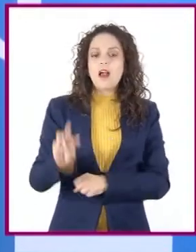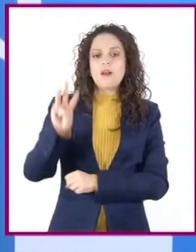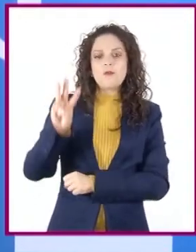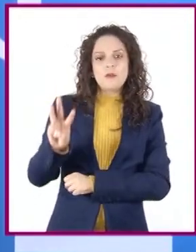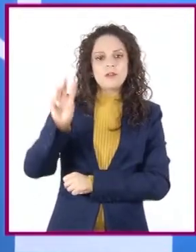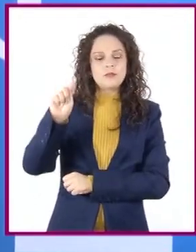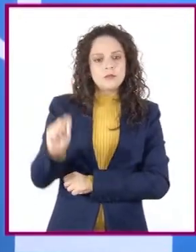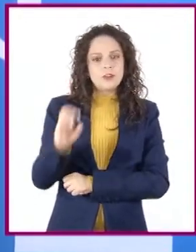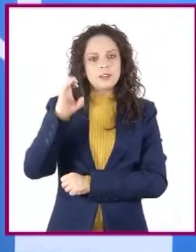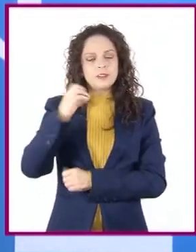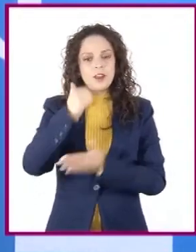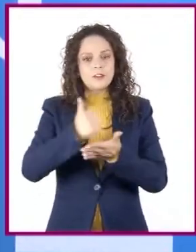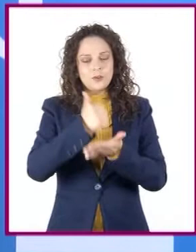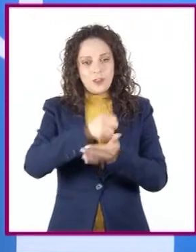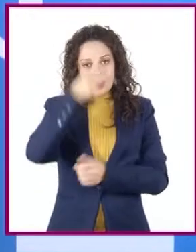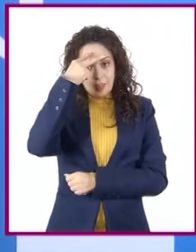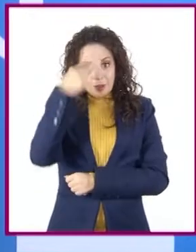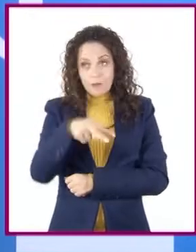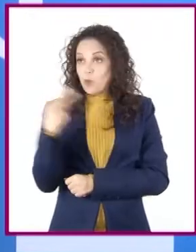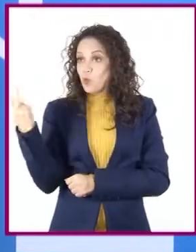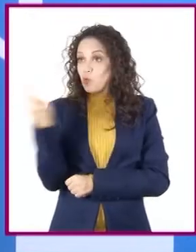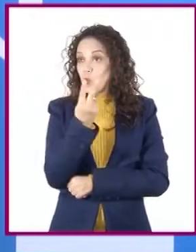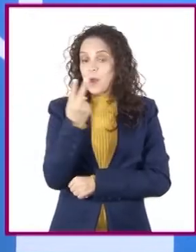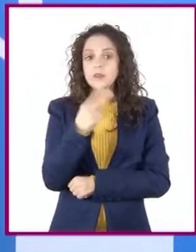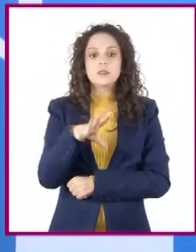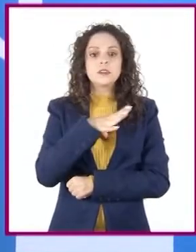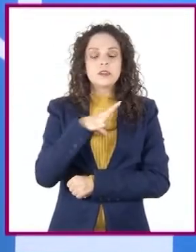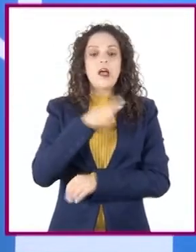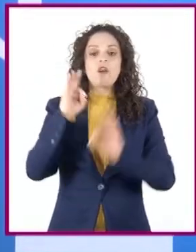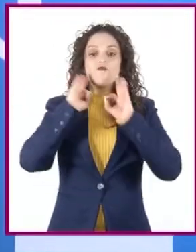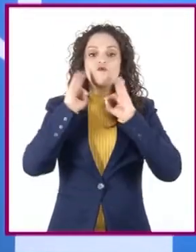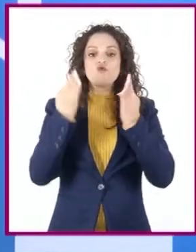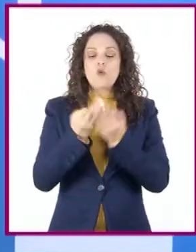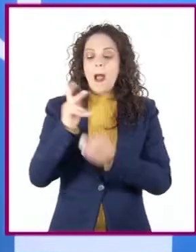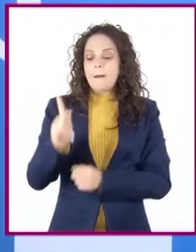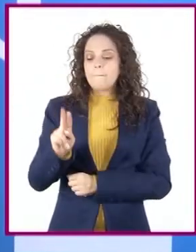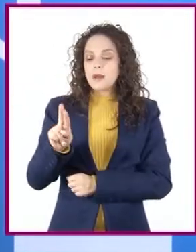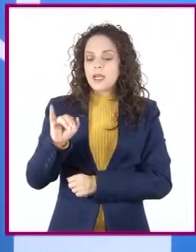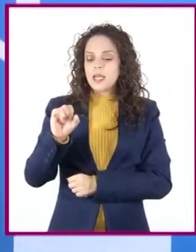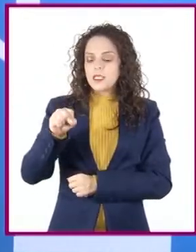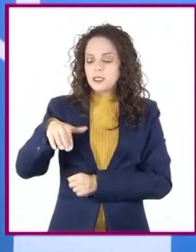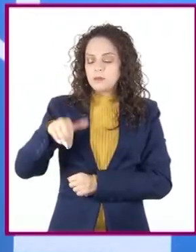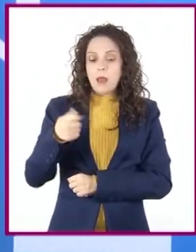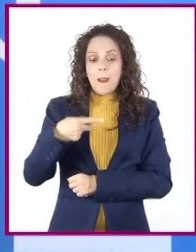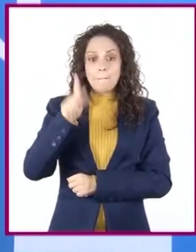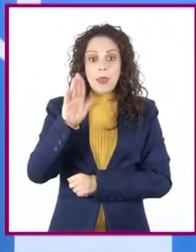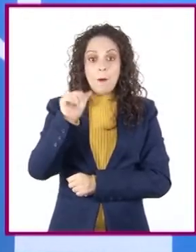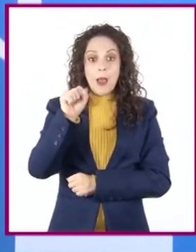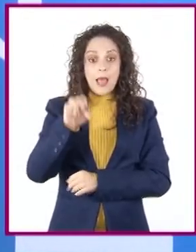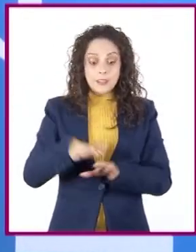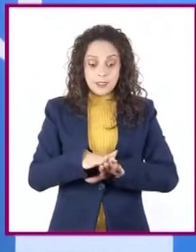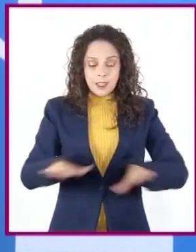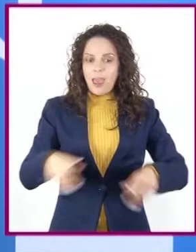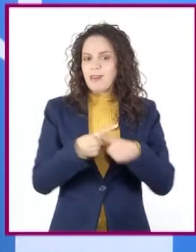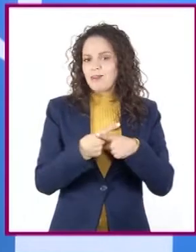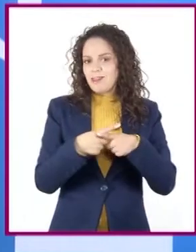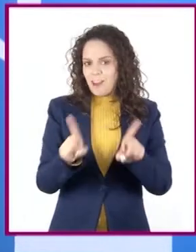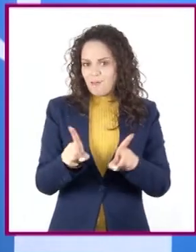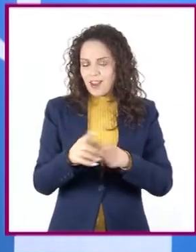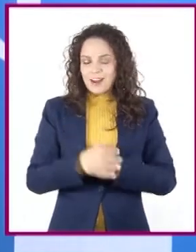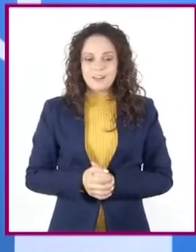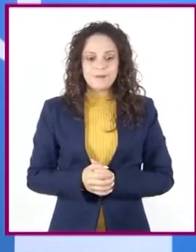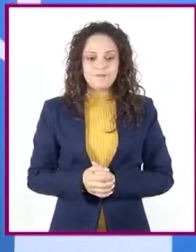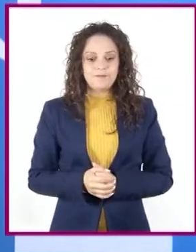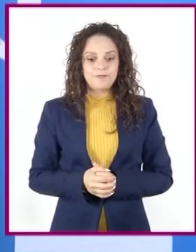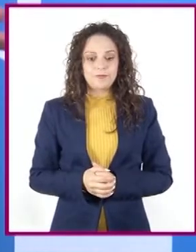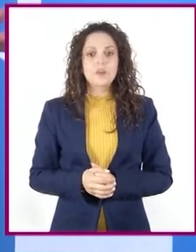México. Ambos rascacielos tienen forma de prismas, aunque la forma de sus bases es diferente. En esta ocasión